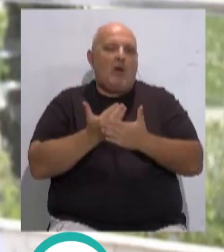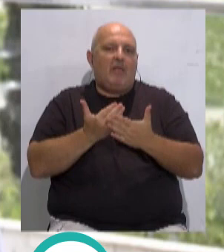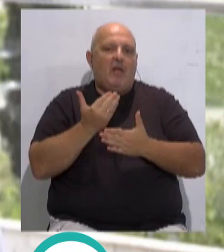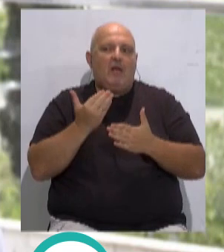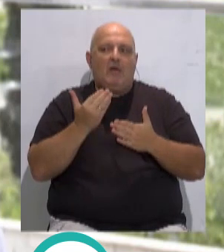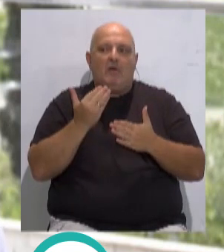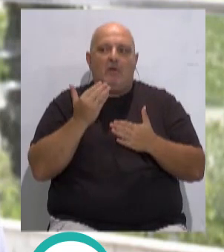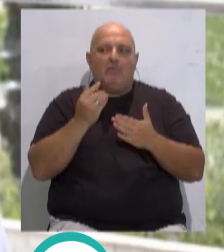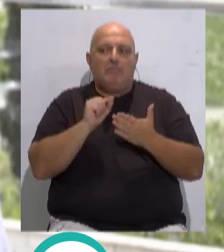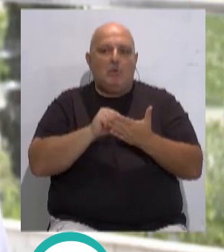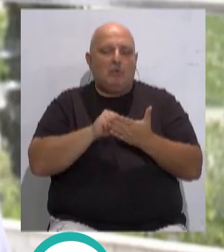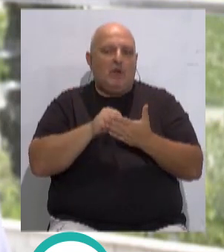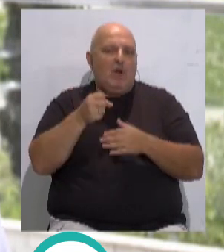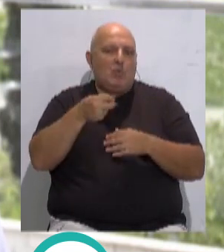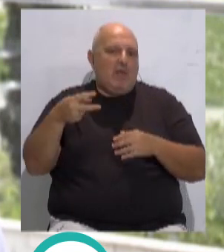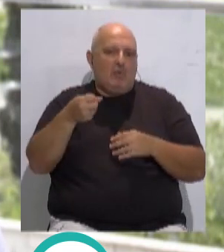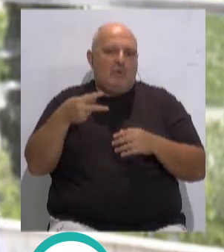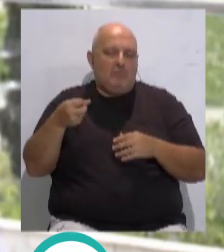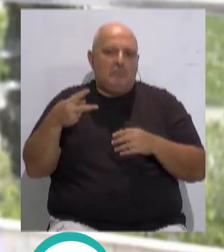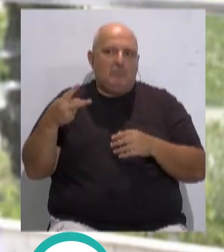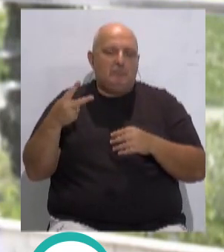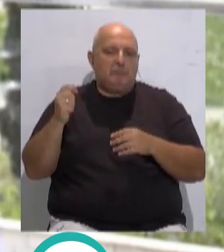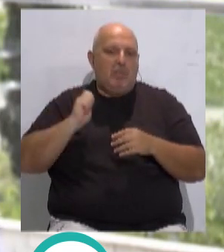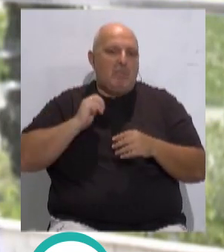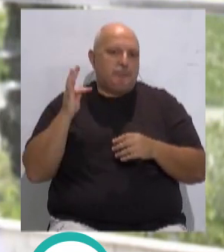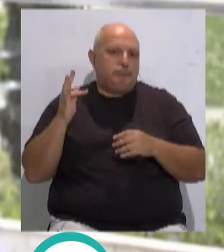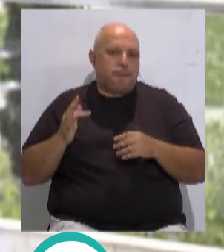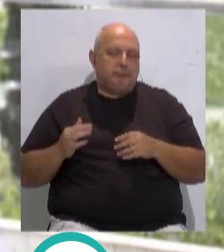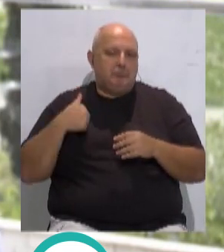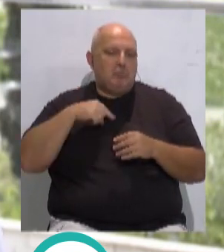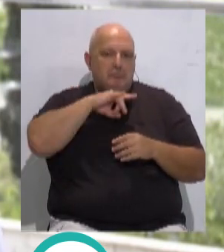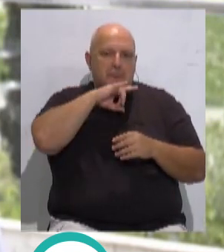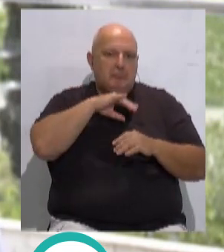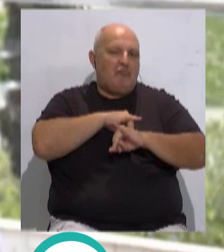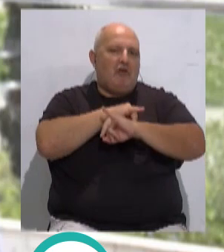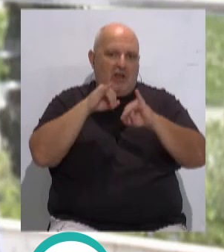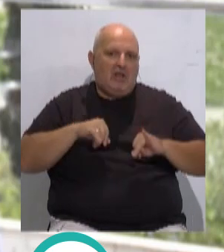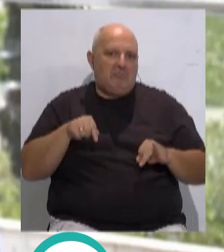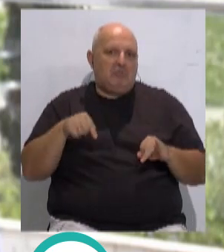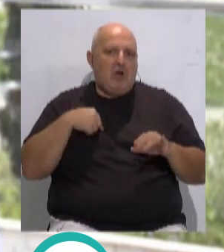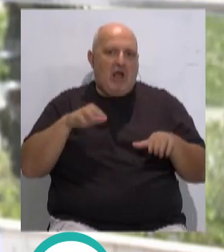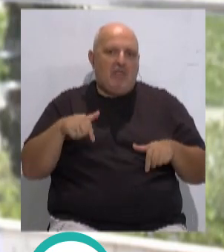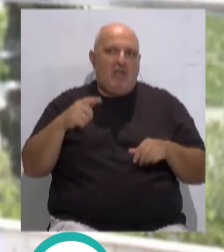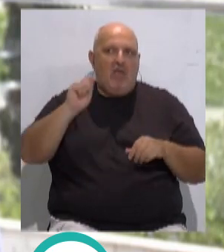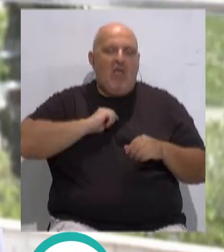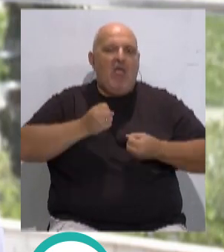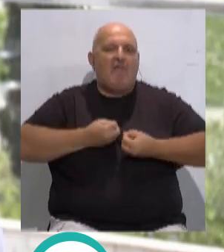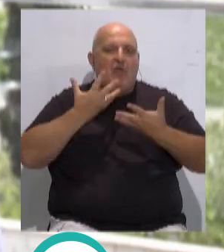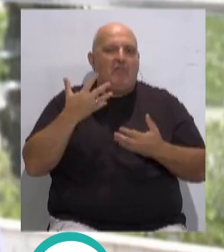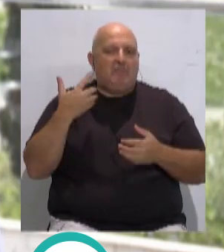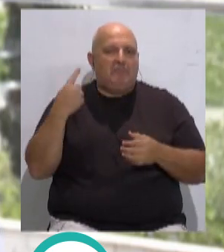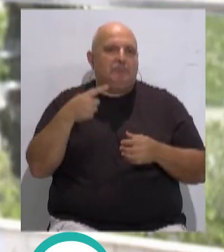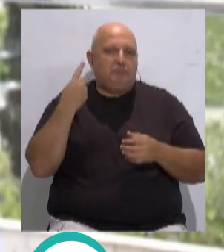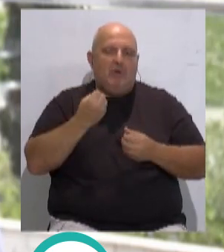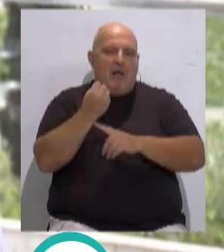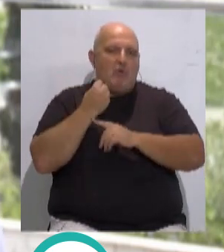últimos minutos, y los resultados no nos acompañaron y nosotros muy felices y sobre todo por la afición, que es una afición de primera y se merecía